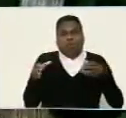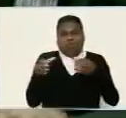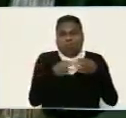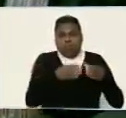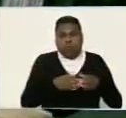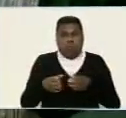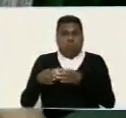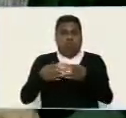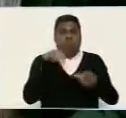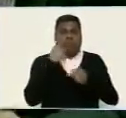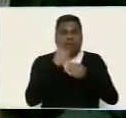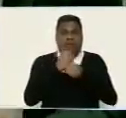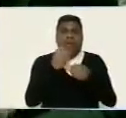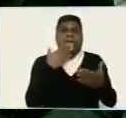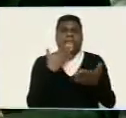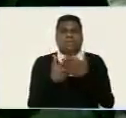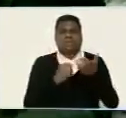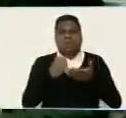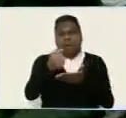trabajar,